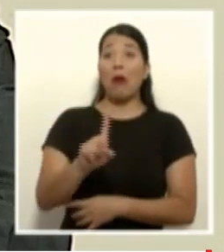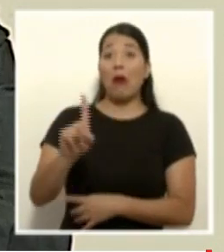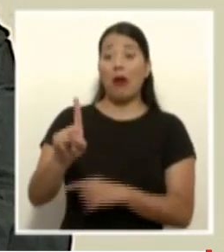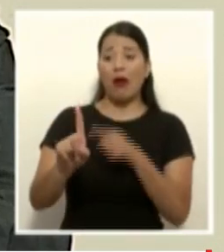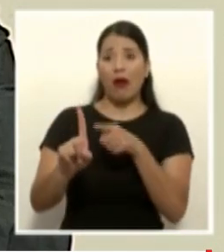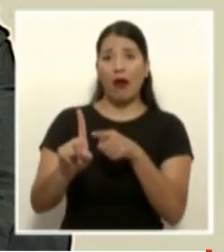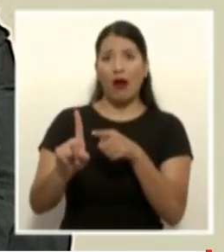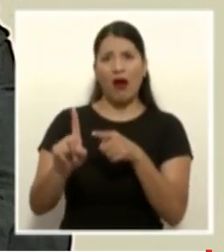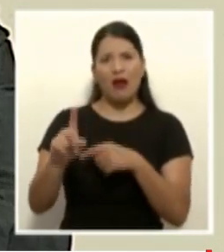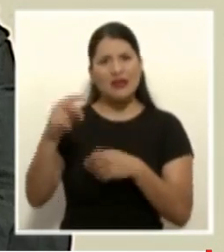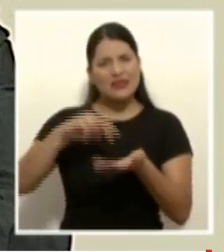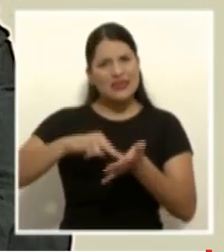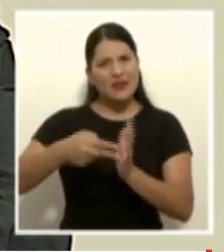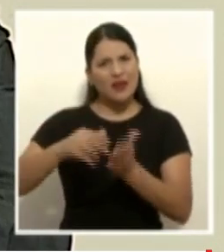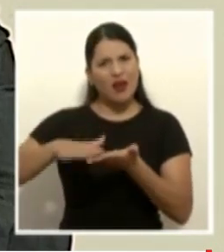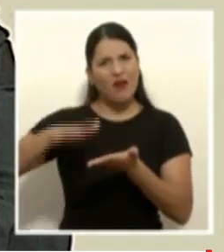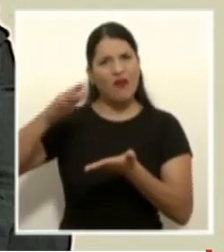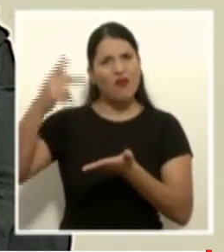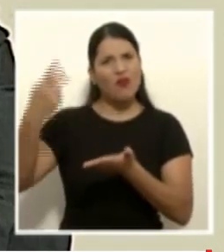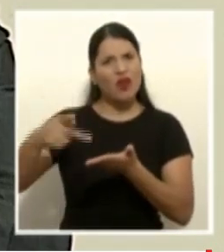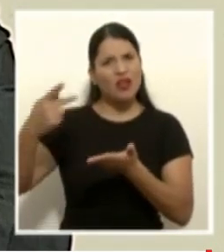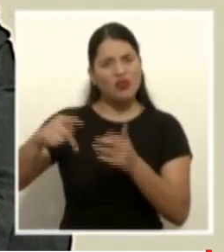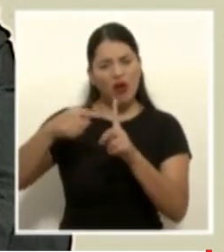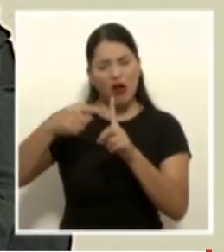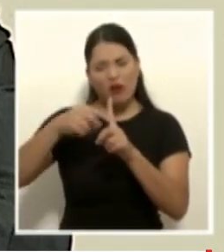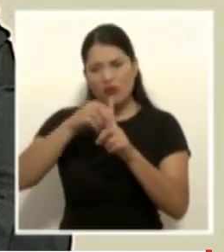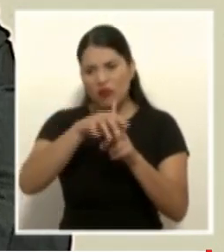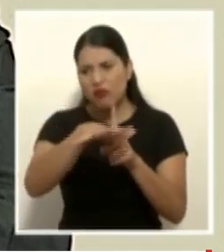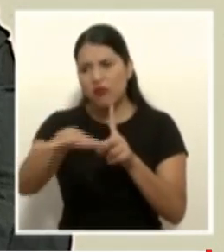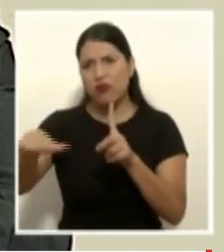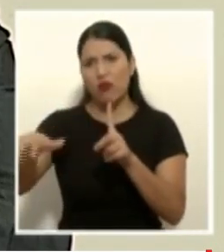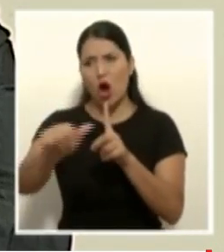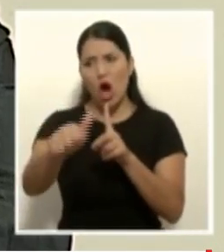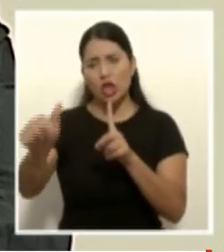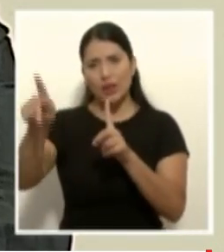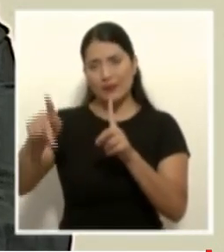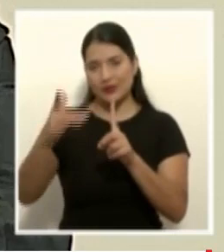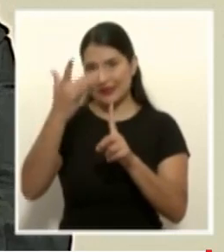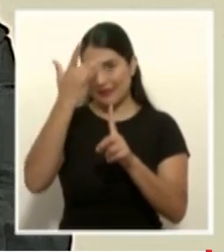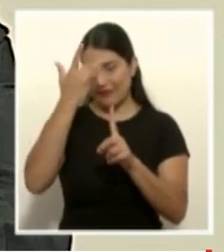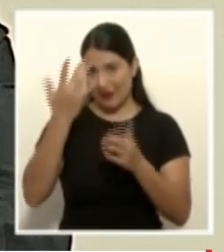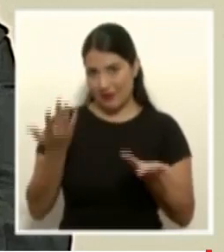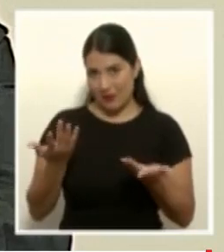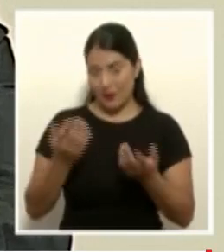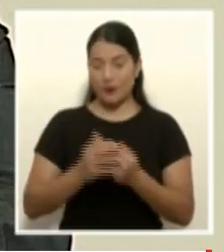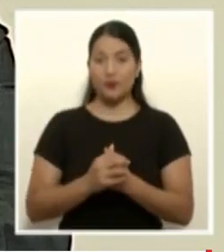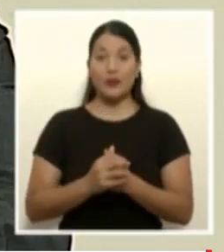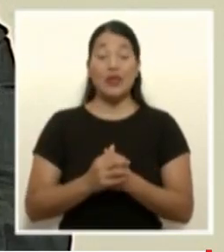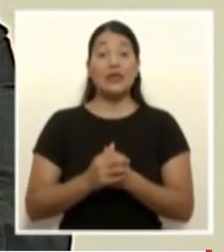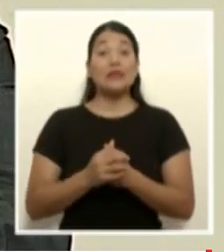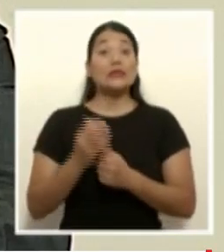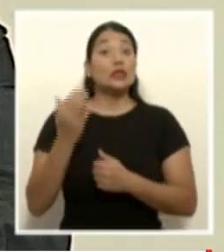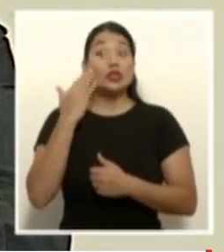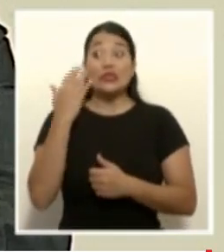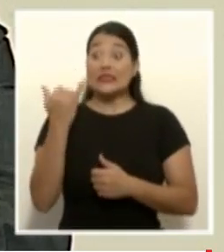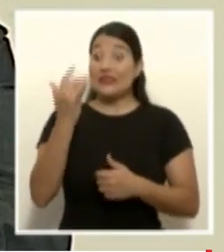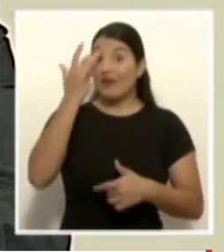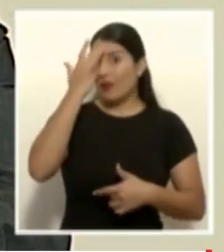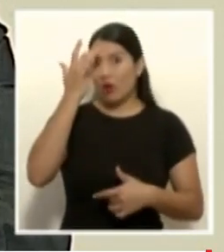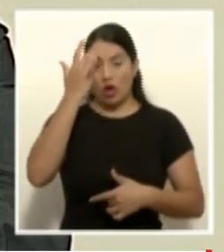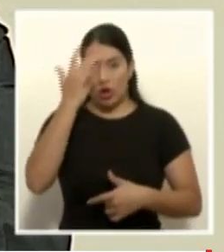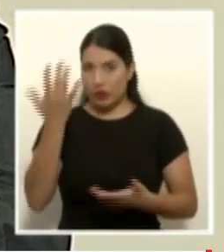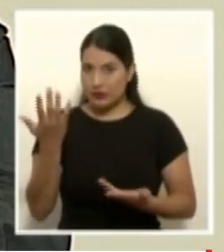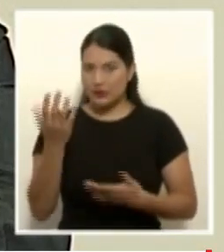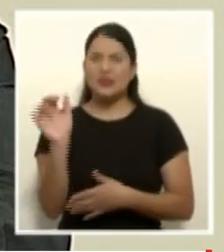otras personas a la eventualidad de la presencia del virus. Igual recordemos, si alguien está con síntomas